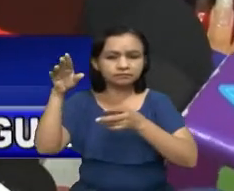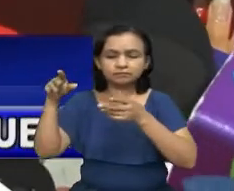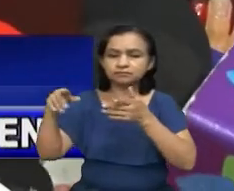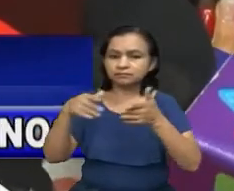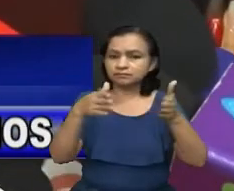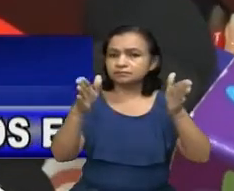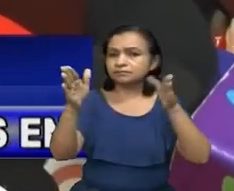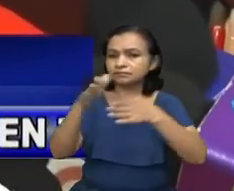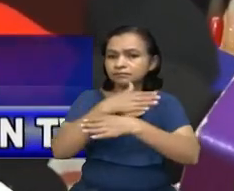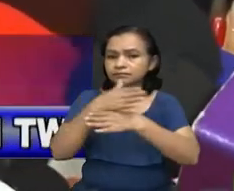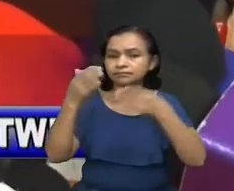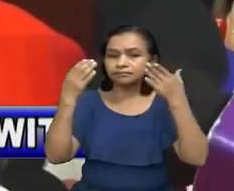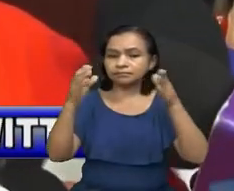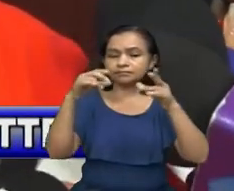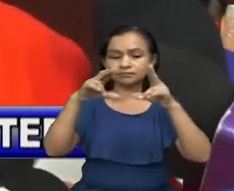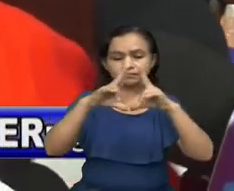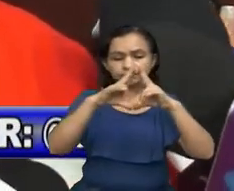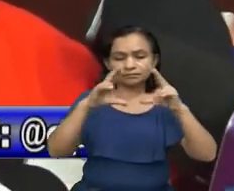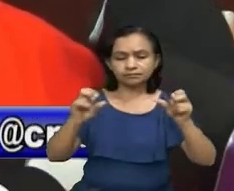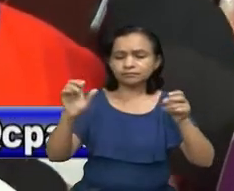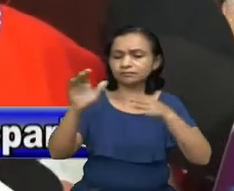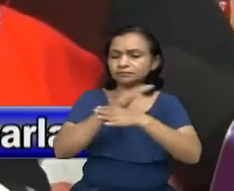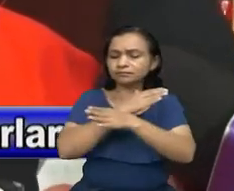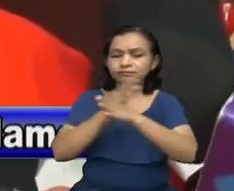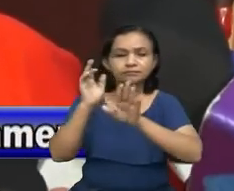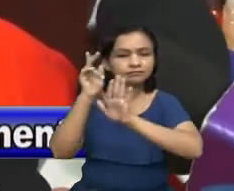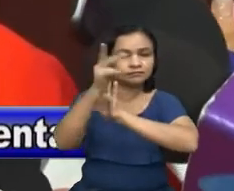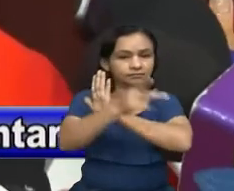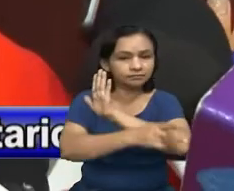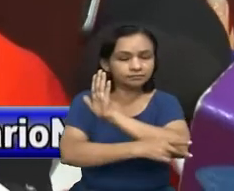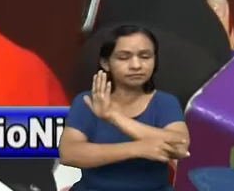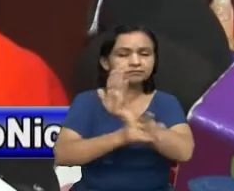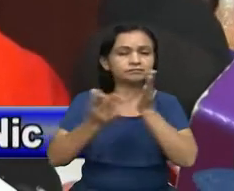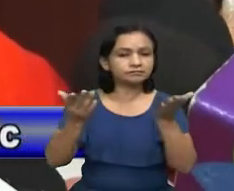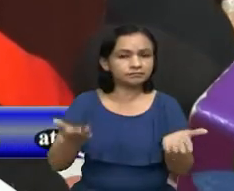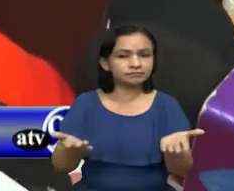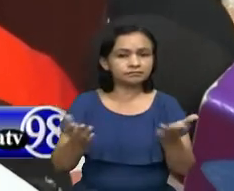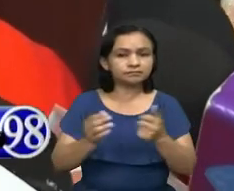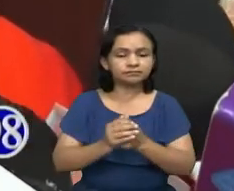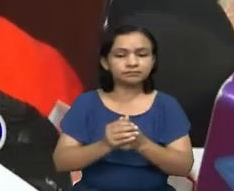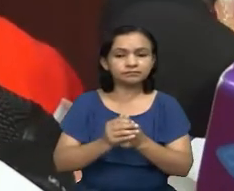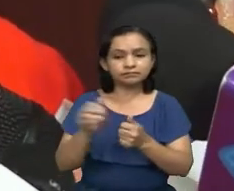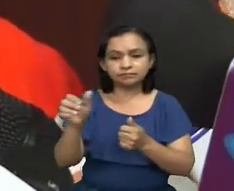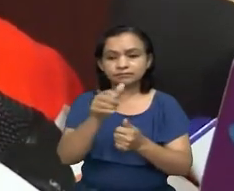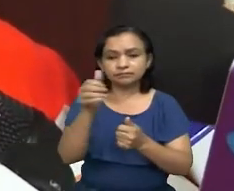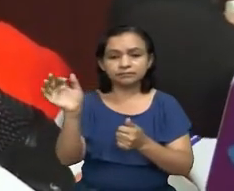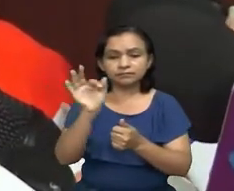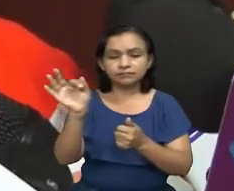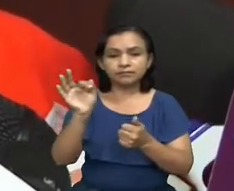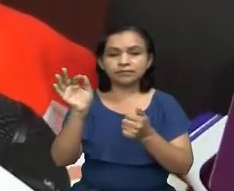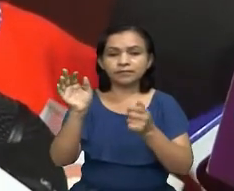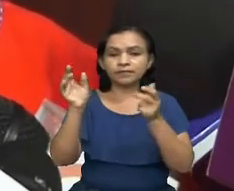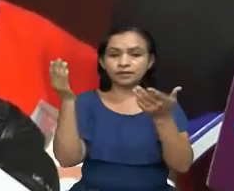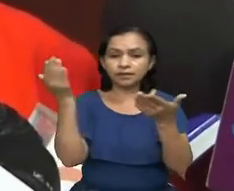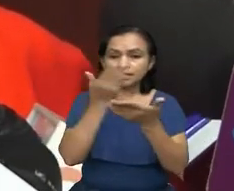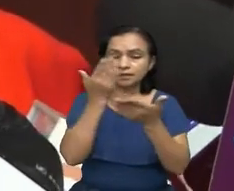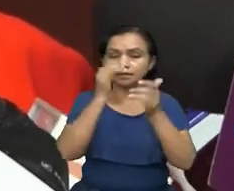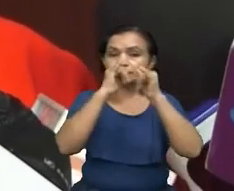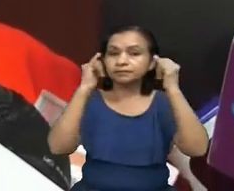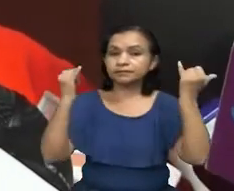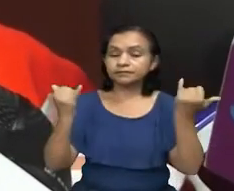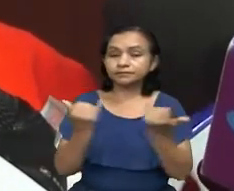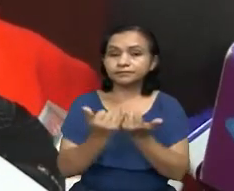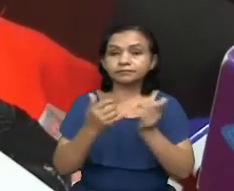realidad no solo en Nicaragua, sino en todos los países del mundo. Y lo otro es que los estudios internacionales